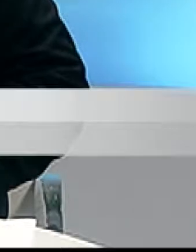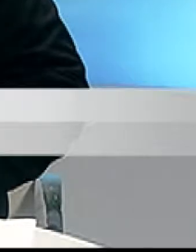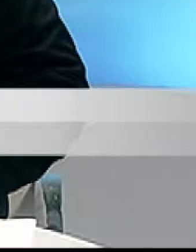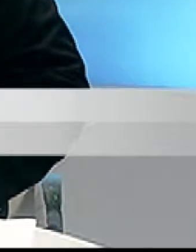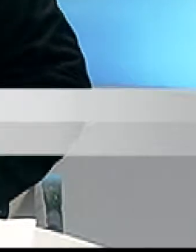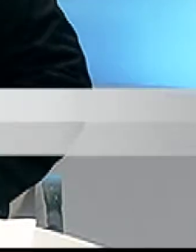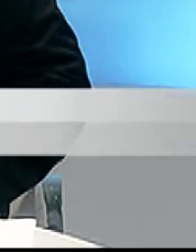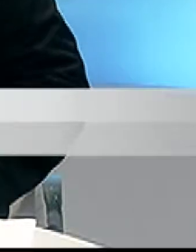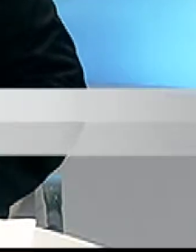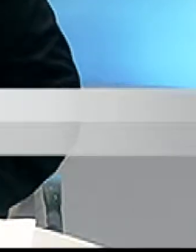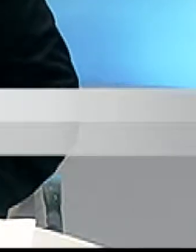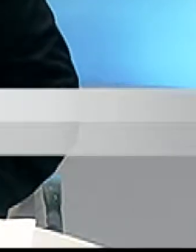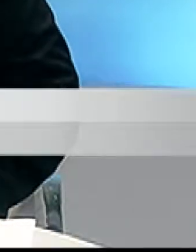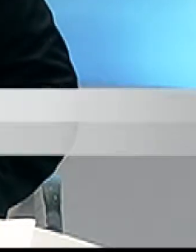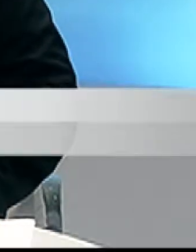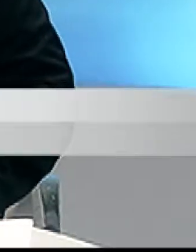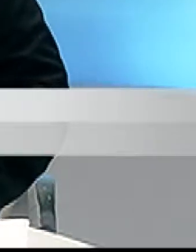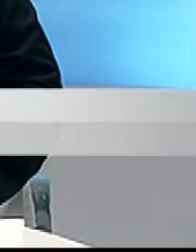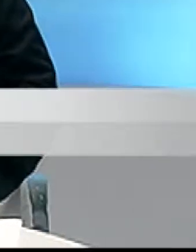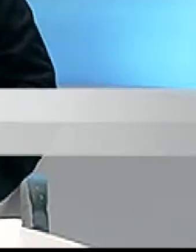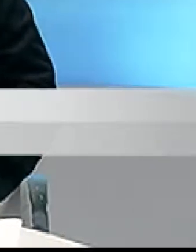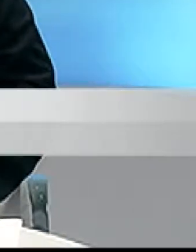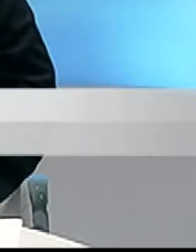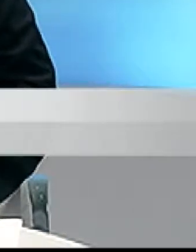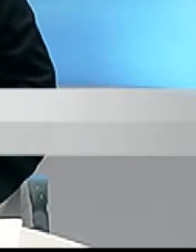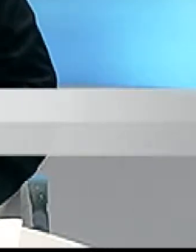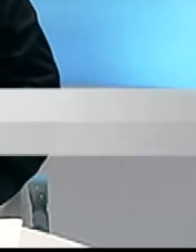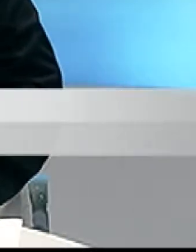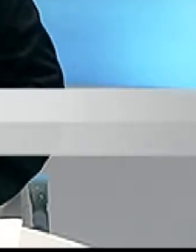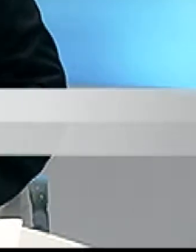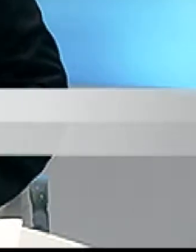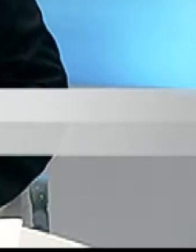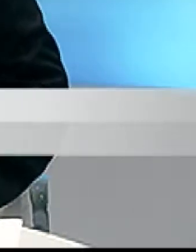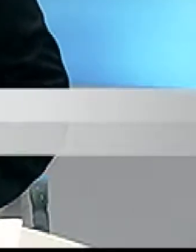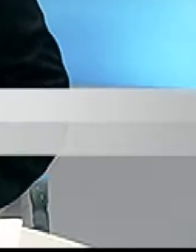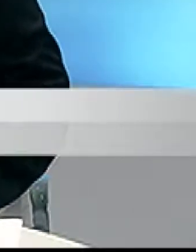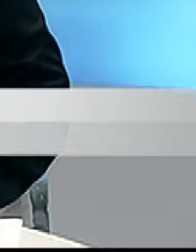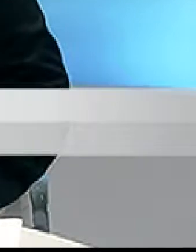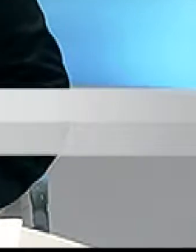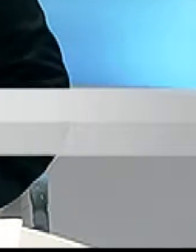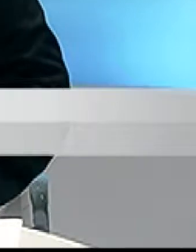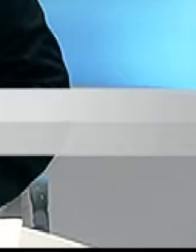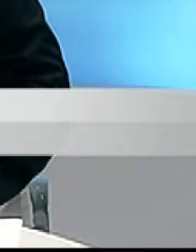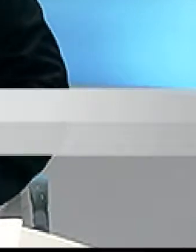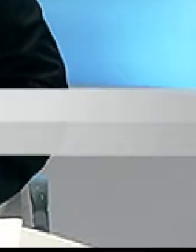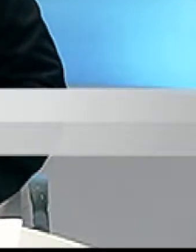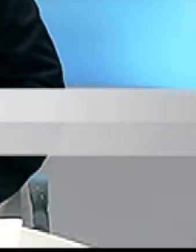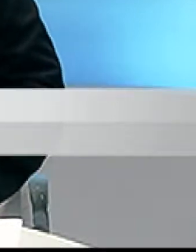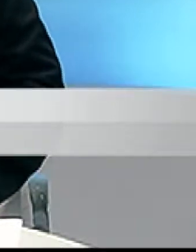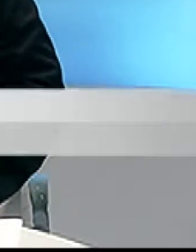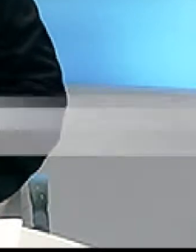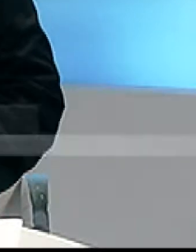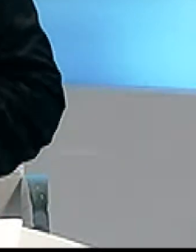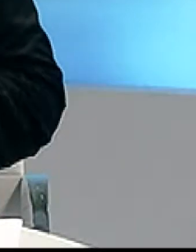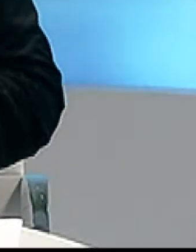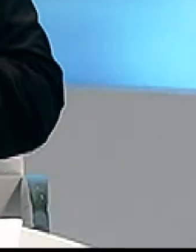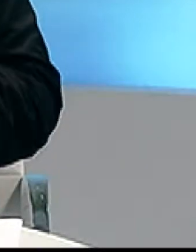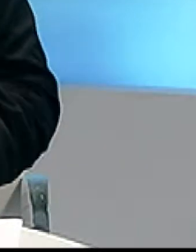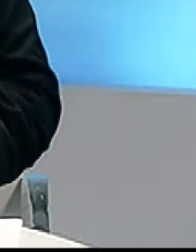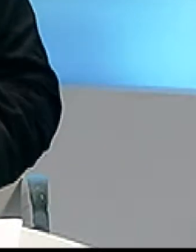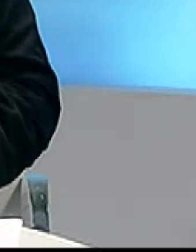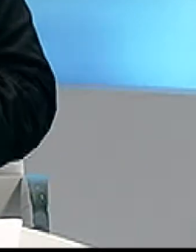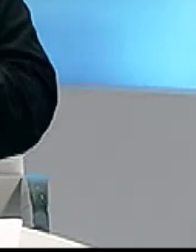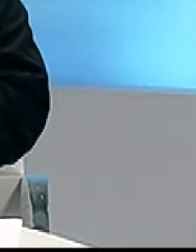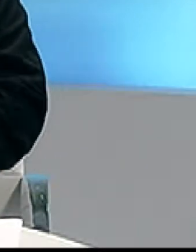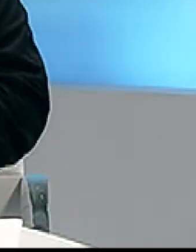de nuestra rutina diaria y consciente de que la mayoría de los ciudadanos cuenta con un teléfono inteligente, la Comisión de Derechos Civiles desarrolló y